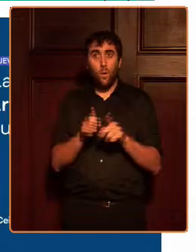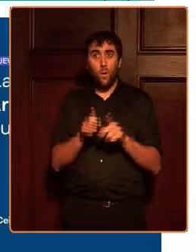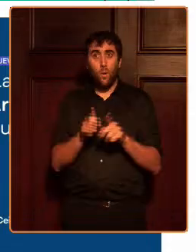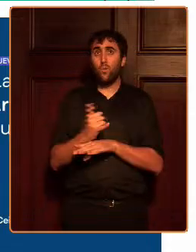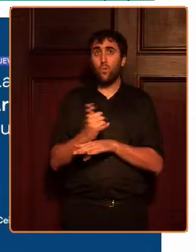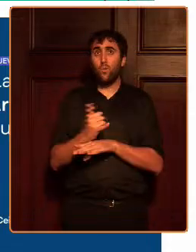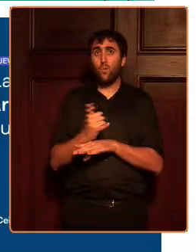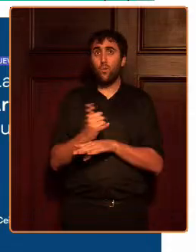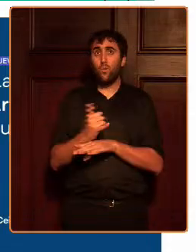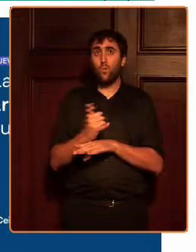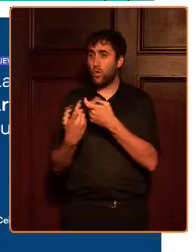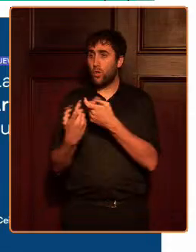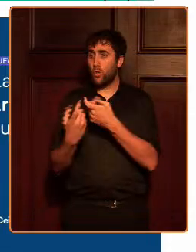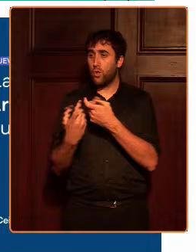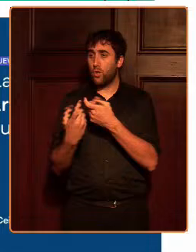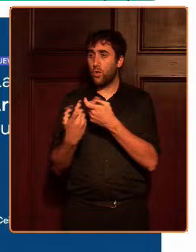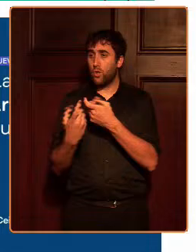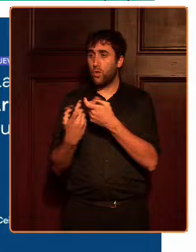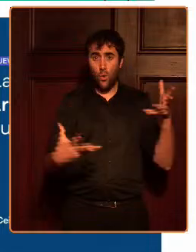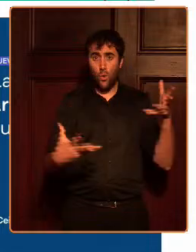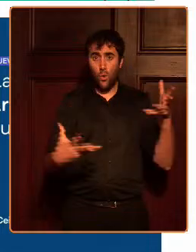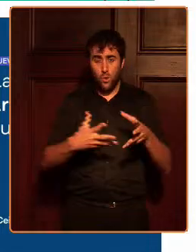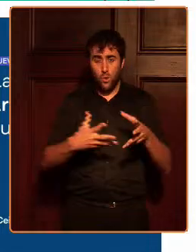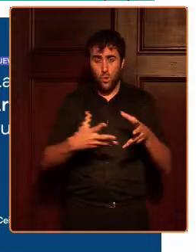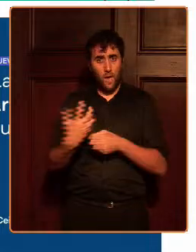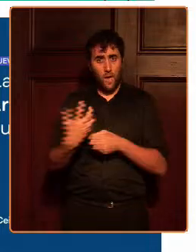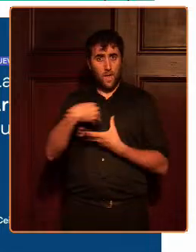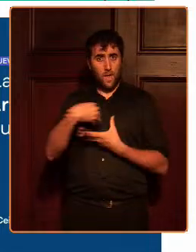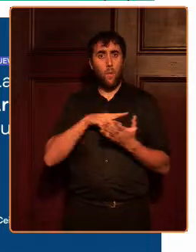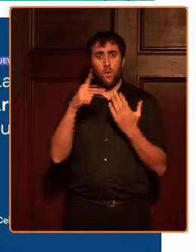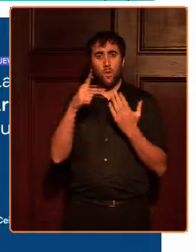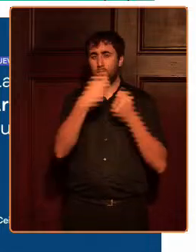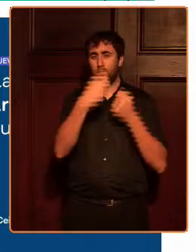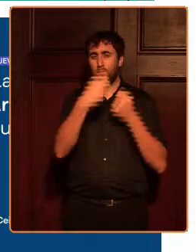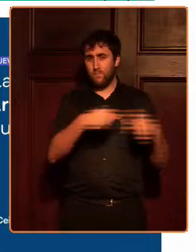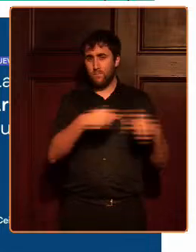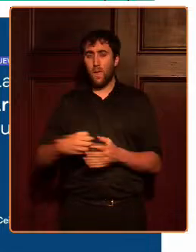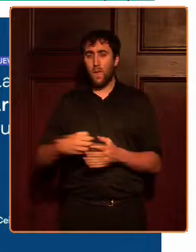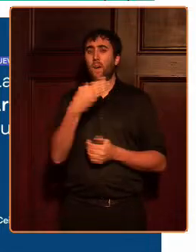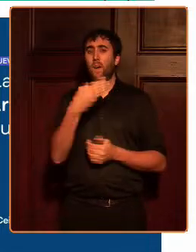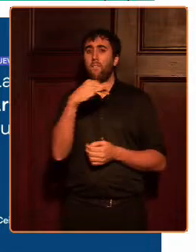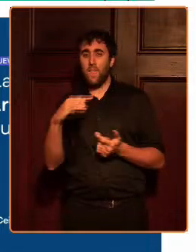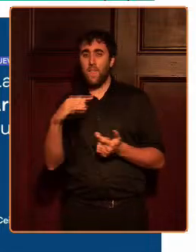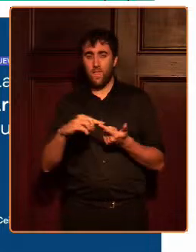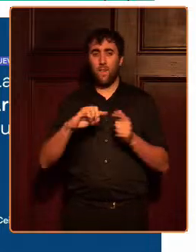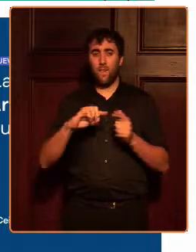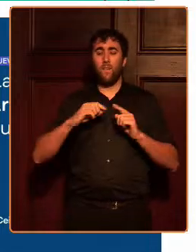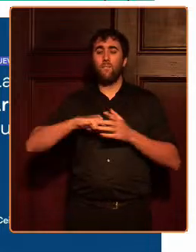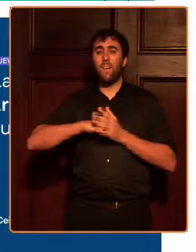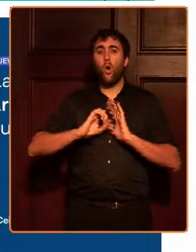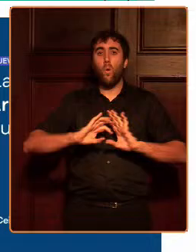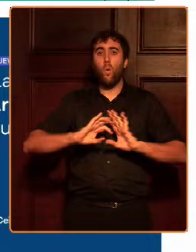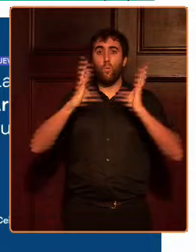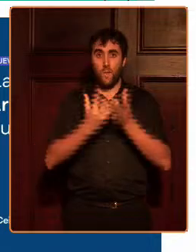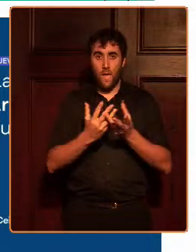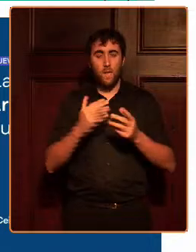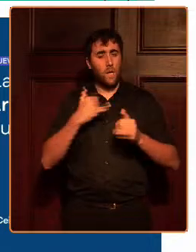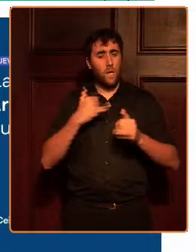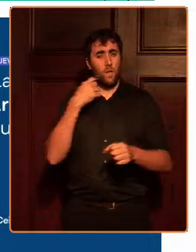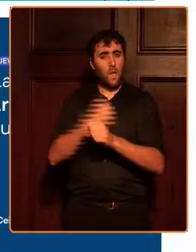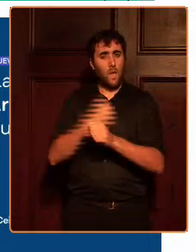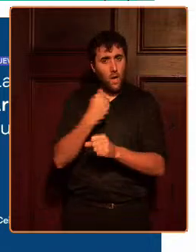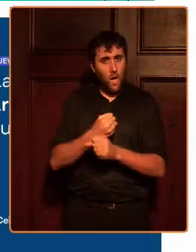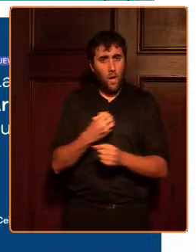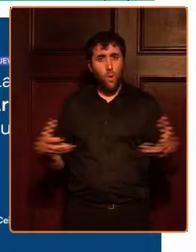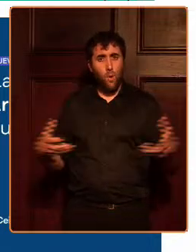socias que están hoy acá acompañándonos. También con el BID y con el Banco Mundial hemos trabajado en lo que es la